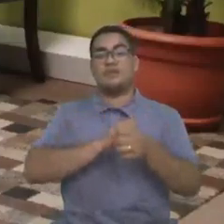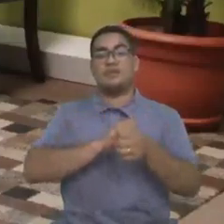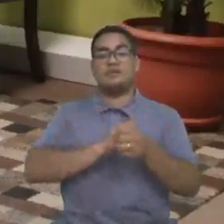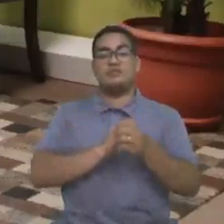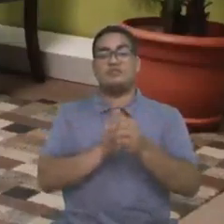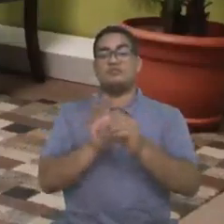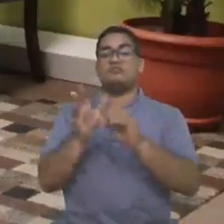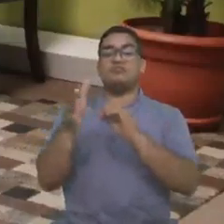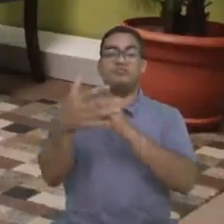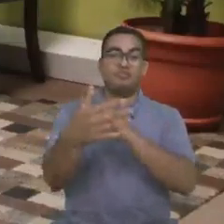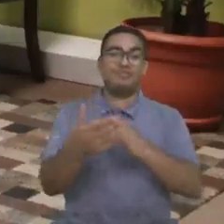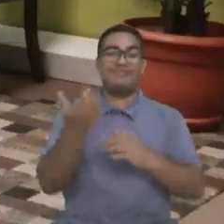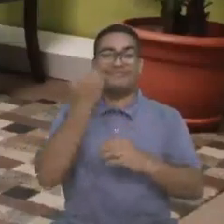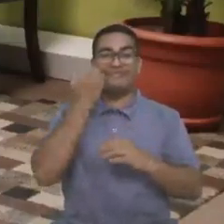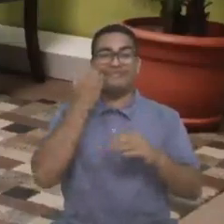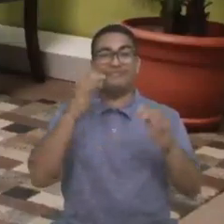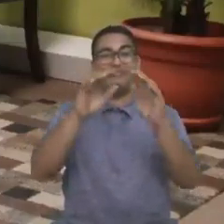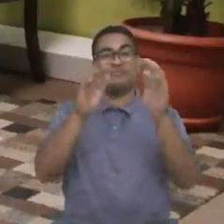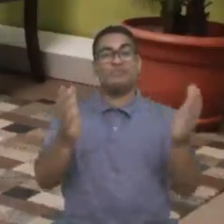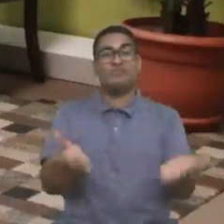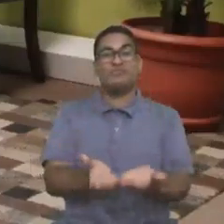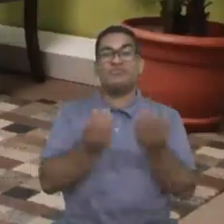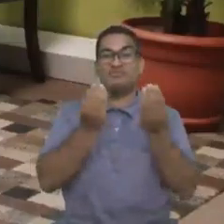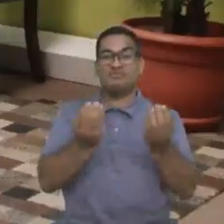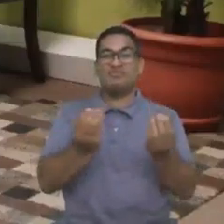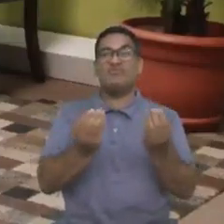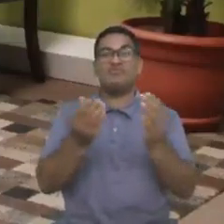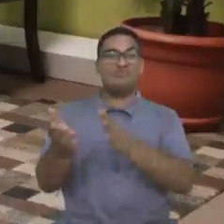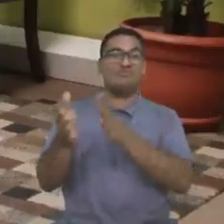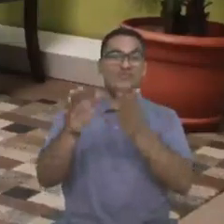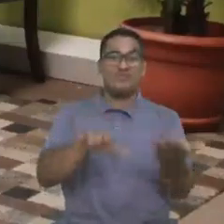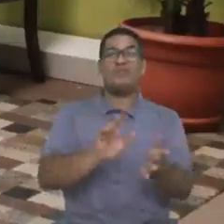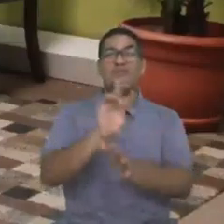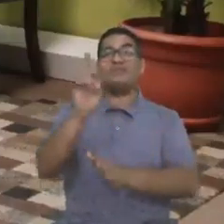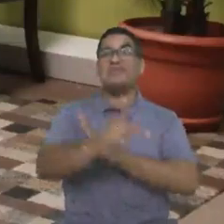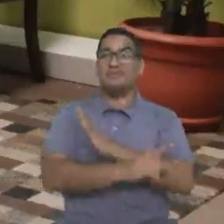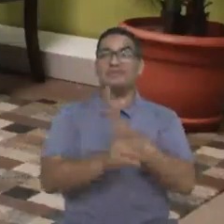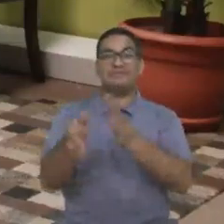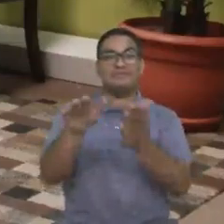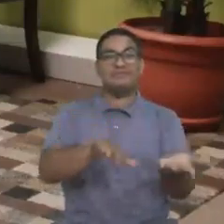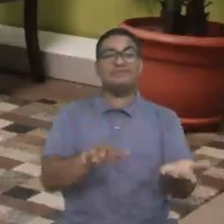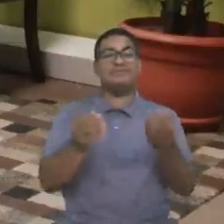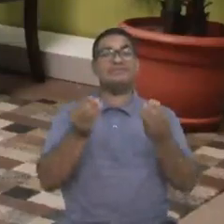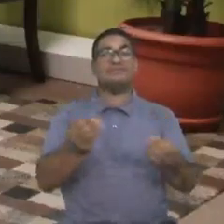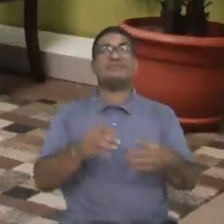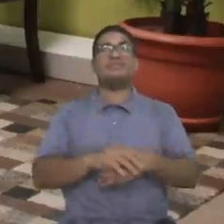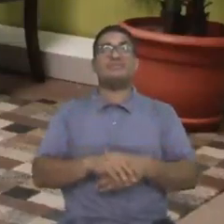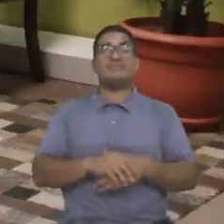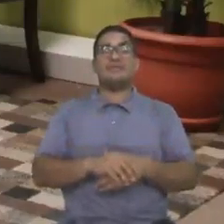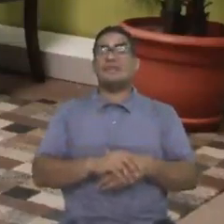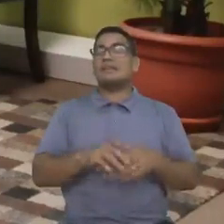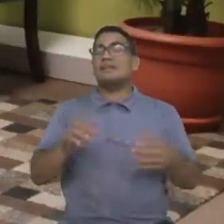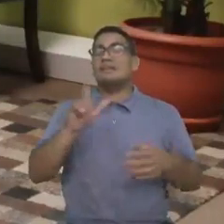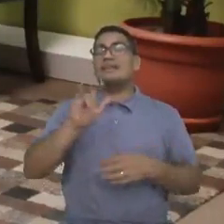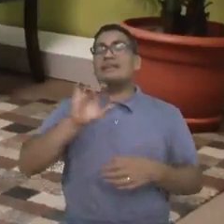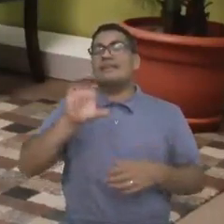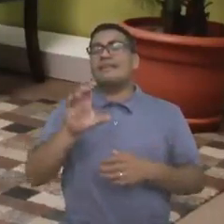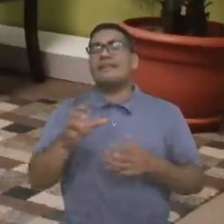Nosotros nos vamos a saludar así, mire, para prevenir. Una de las medidas que ha tomado el Ministerio de Salud,